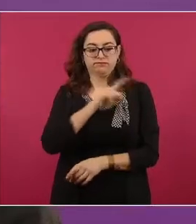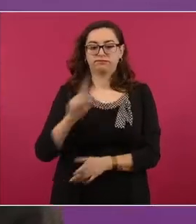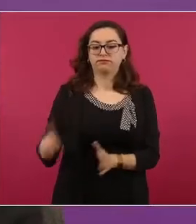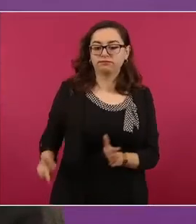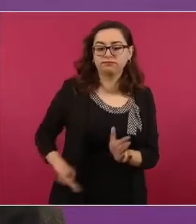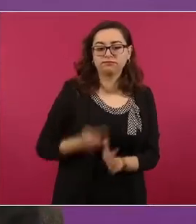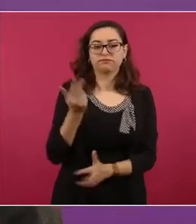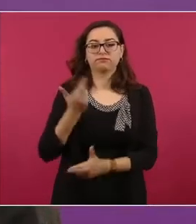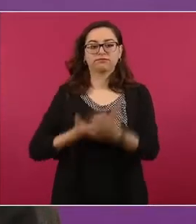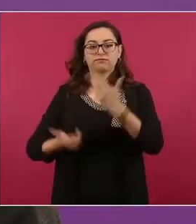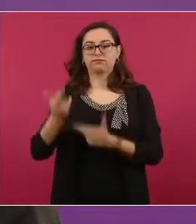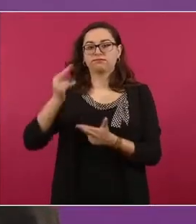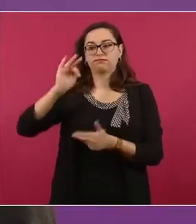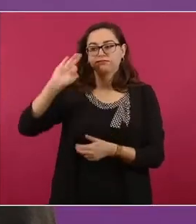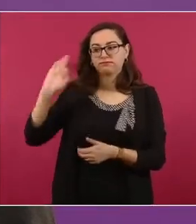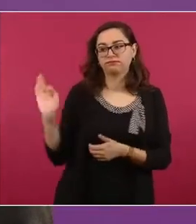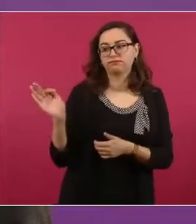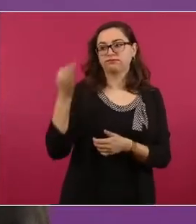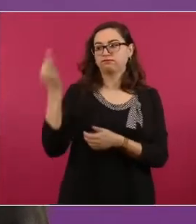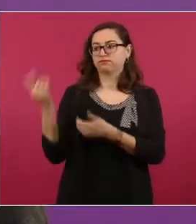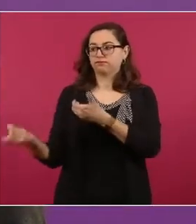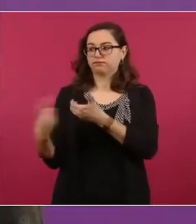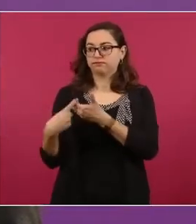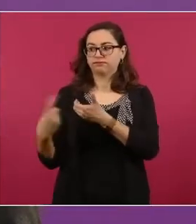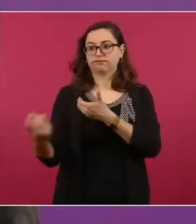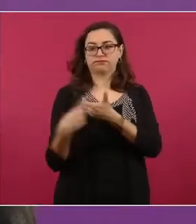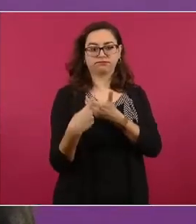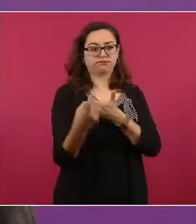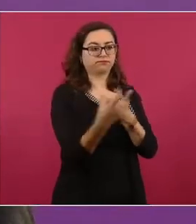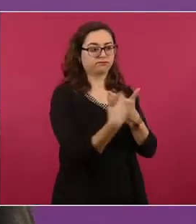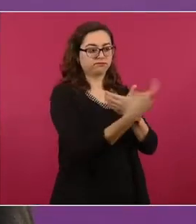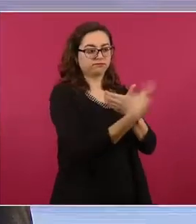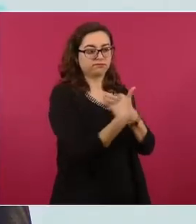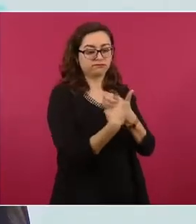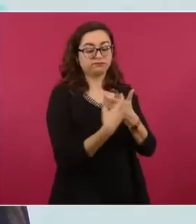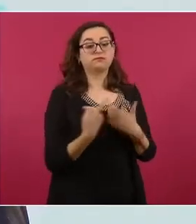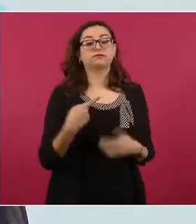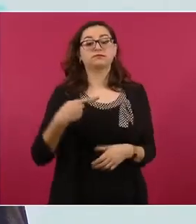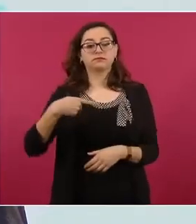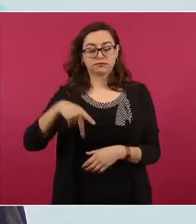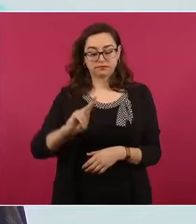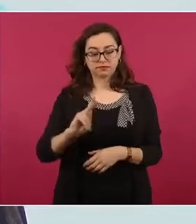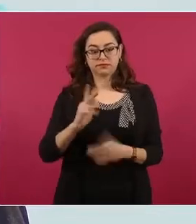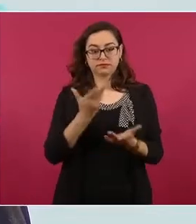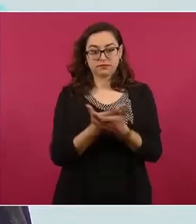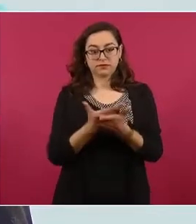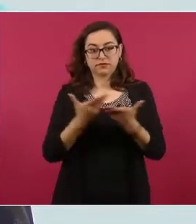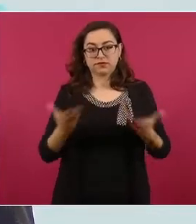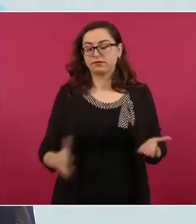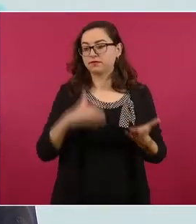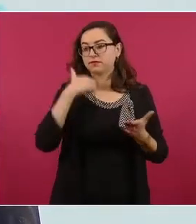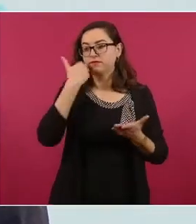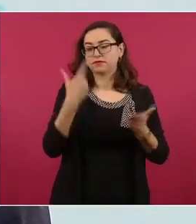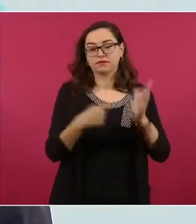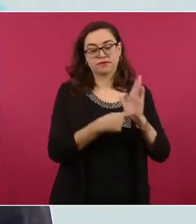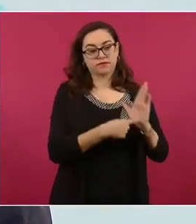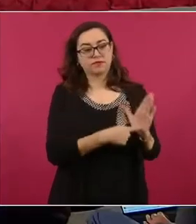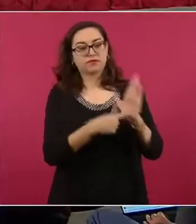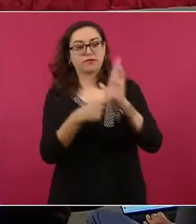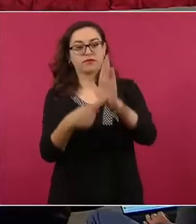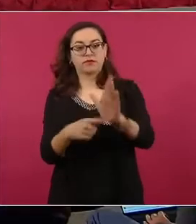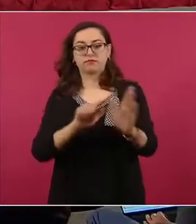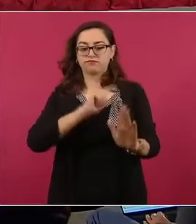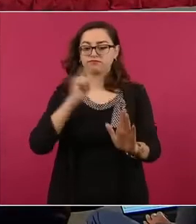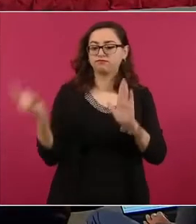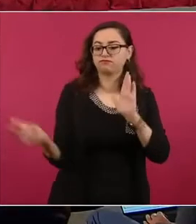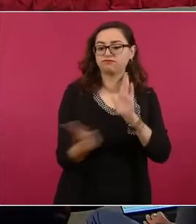Salud. Pero quiero compartir el marco legal que ampara o protege o